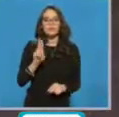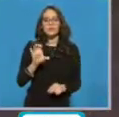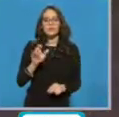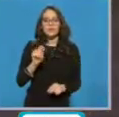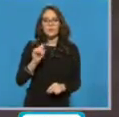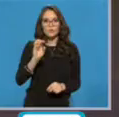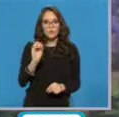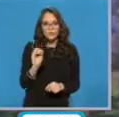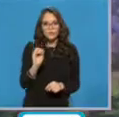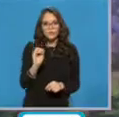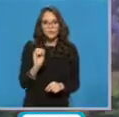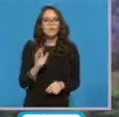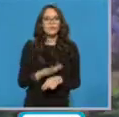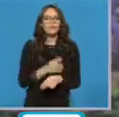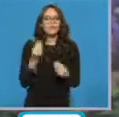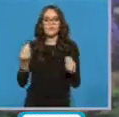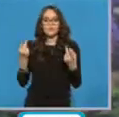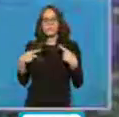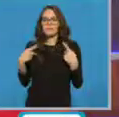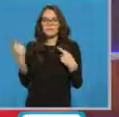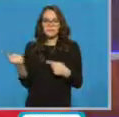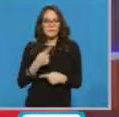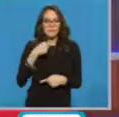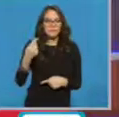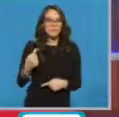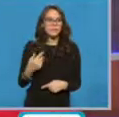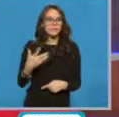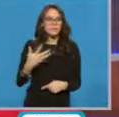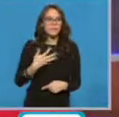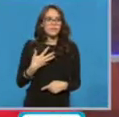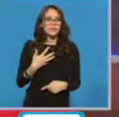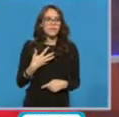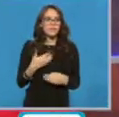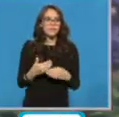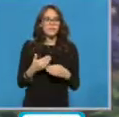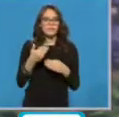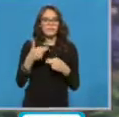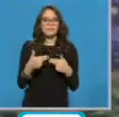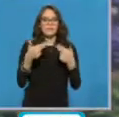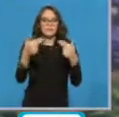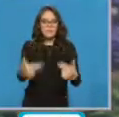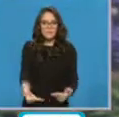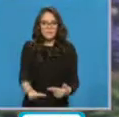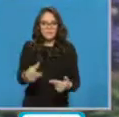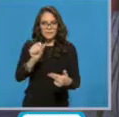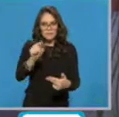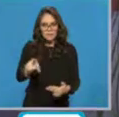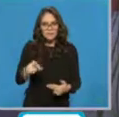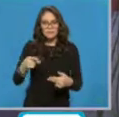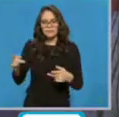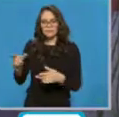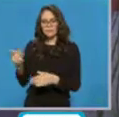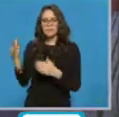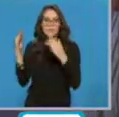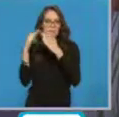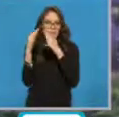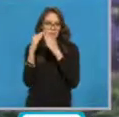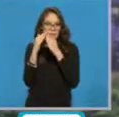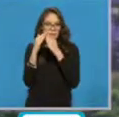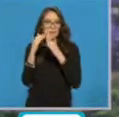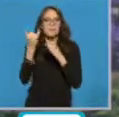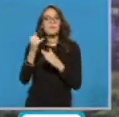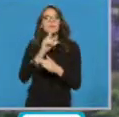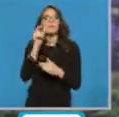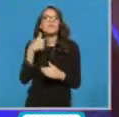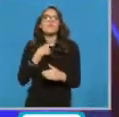¿no? Mucha gente hace eso, mucha gente transmite la nuda propiedad, o sea, como en este caso de heredar en vida, y se reserva el usufructo vitalicio. O al